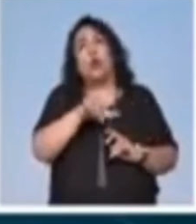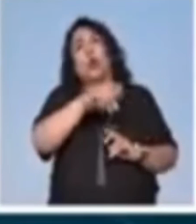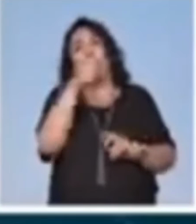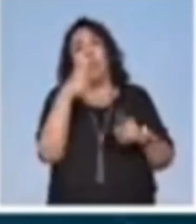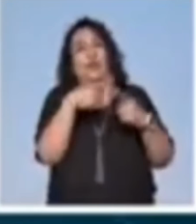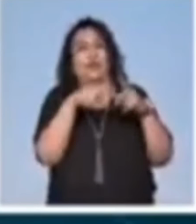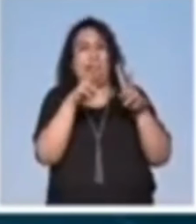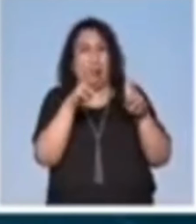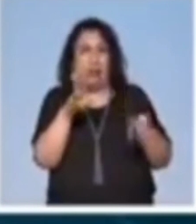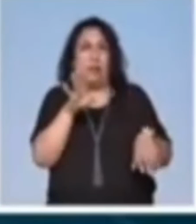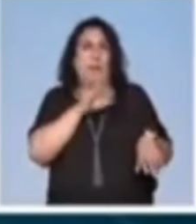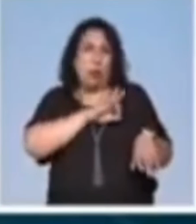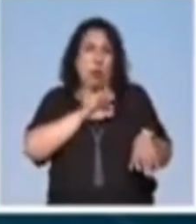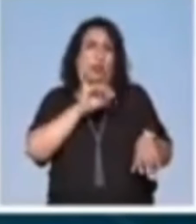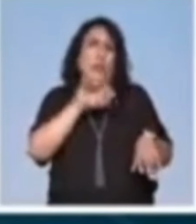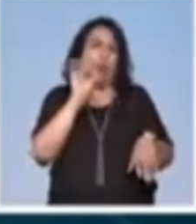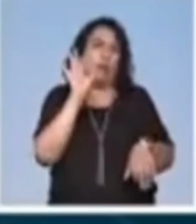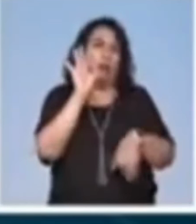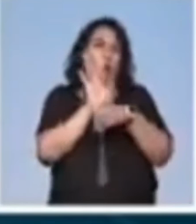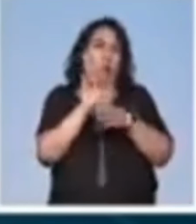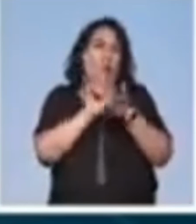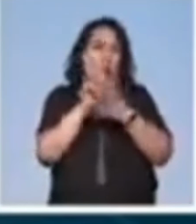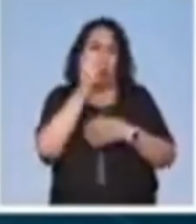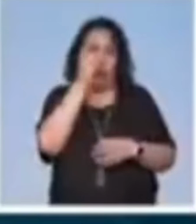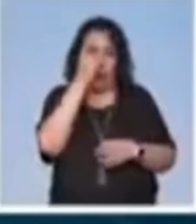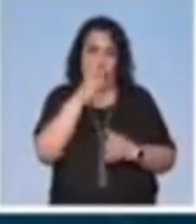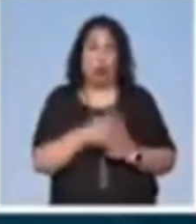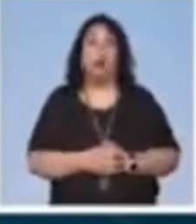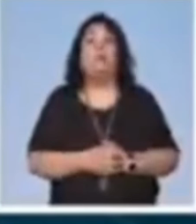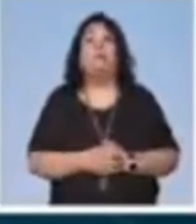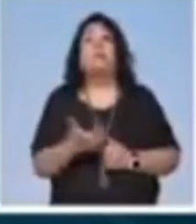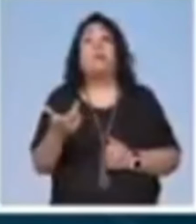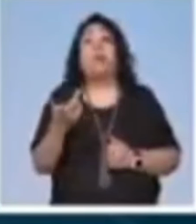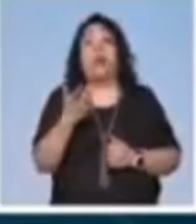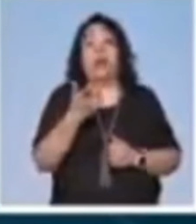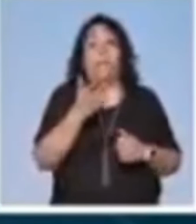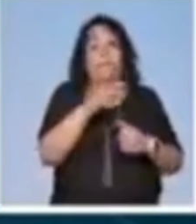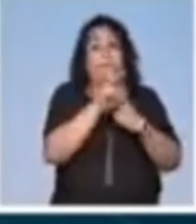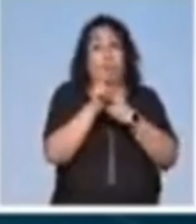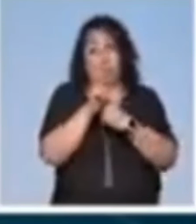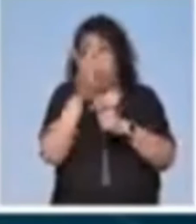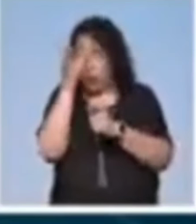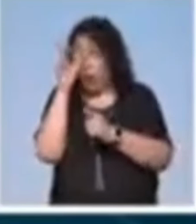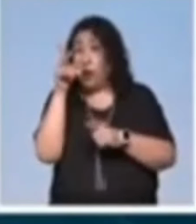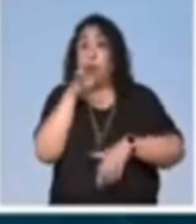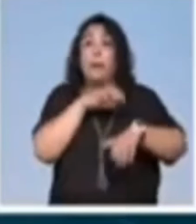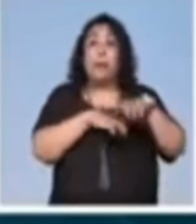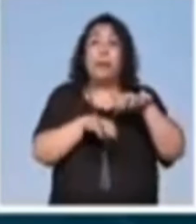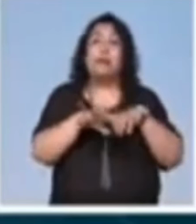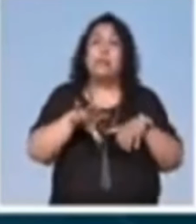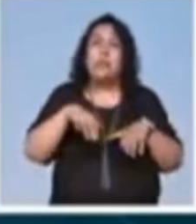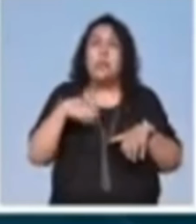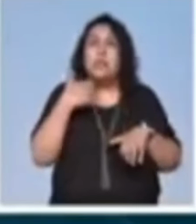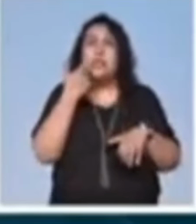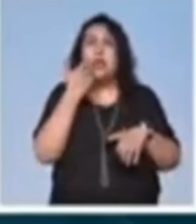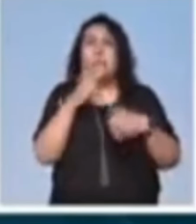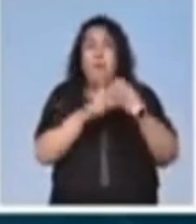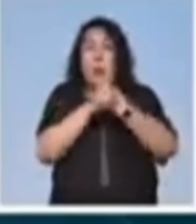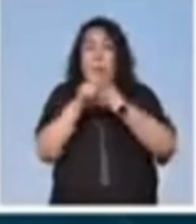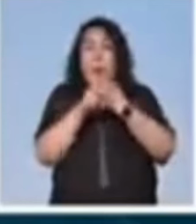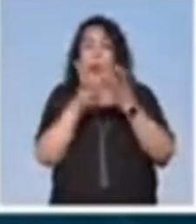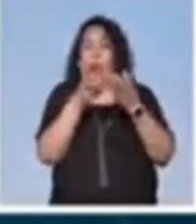de contenidos que pueden estar o no protegidos por derechos de autor. Mientras los estados se ponen de acuerdo, las empresas tratan de resolver los problemas